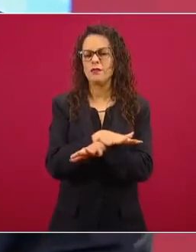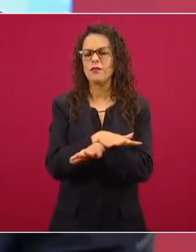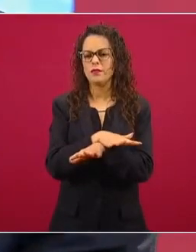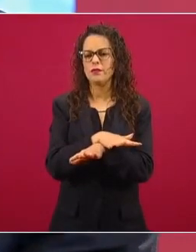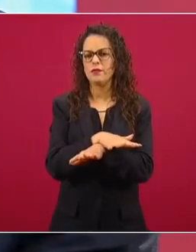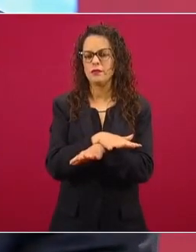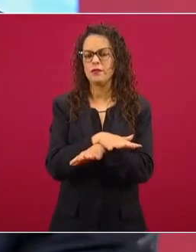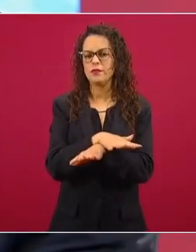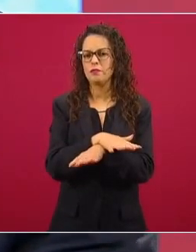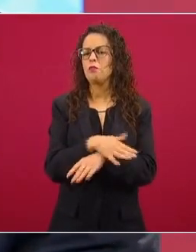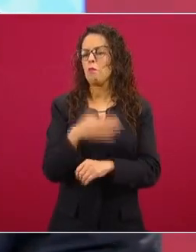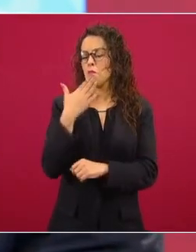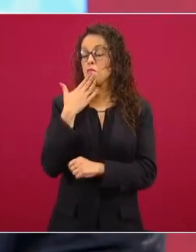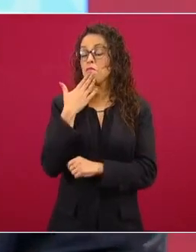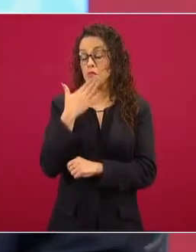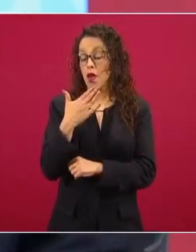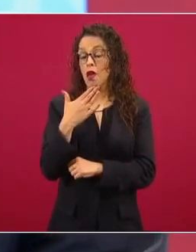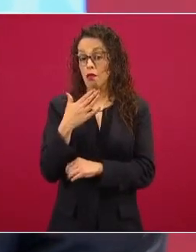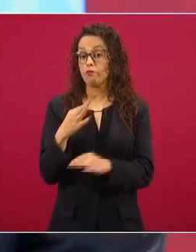importante.